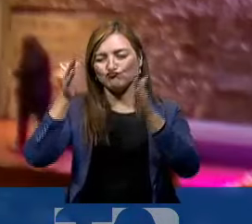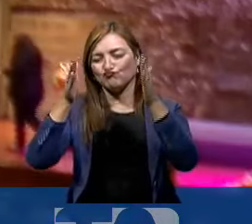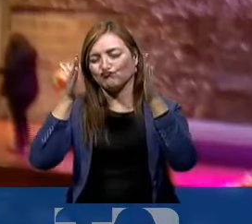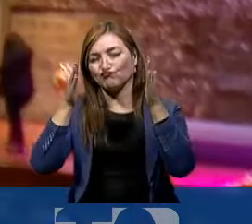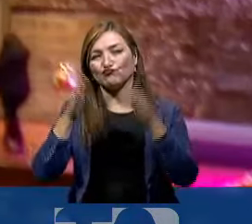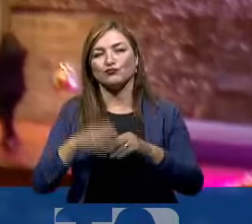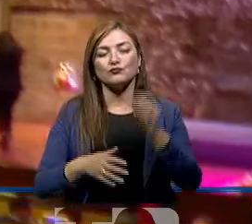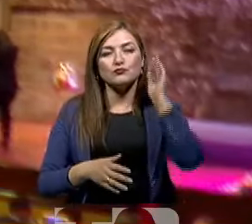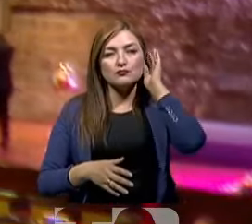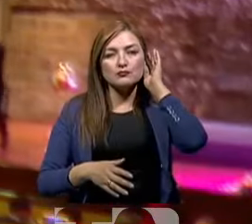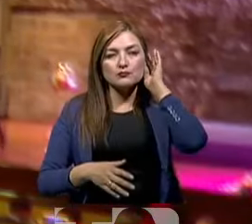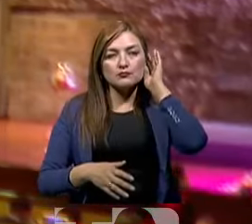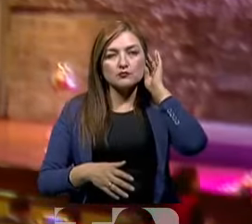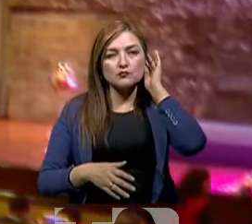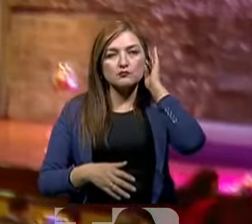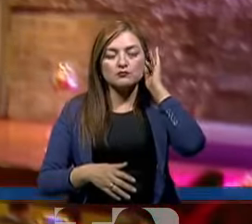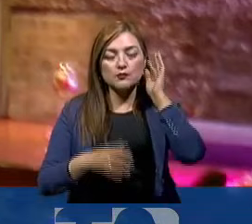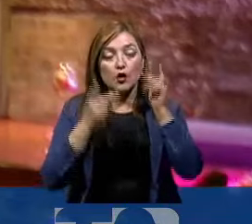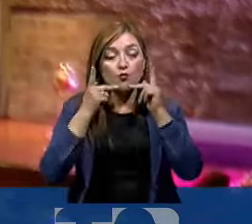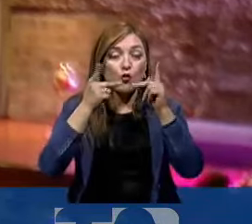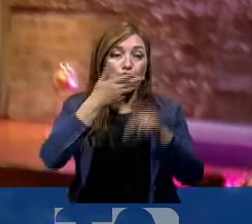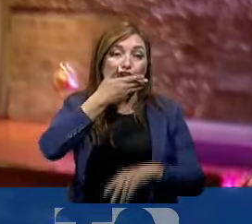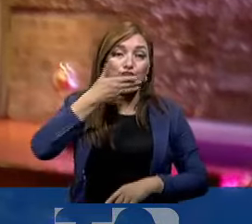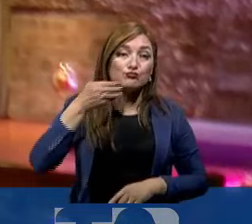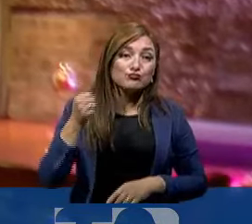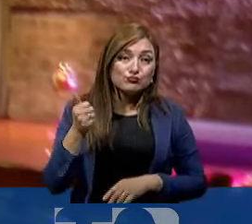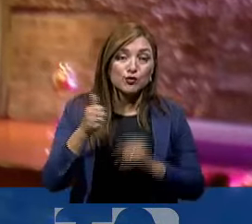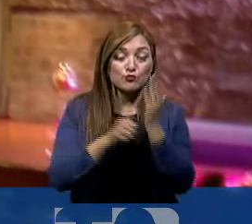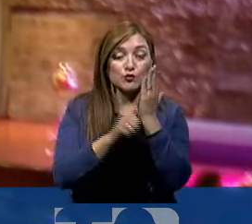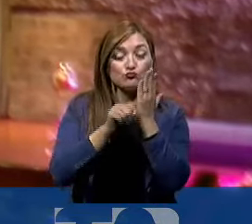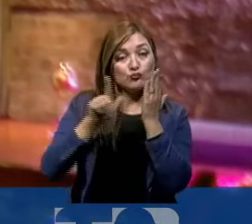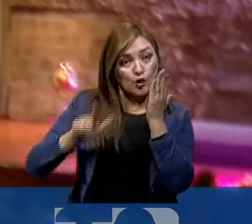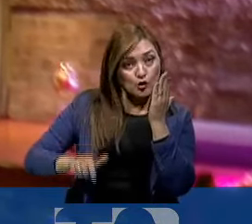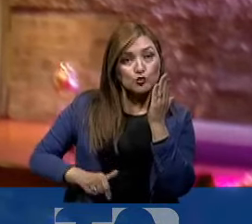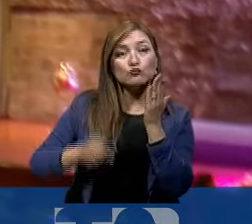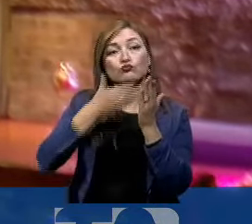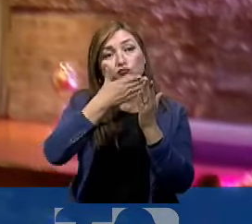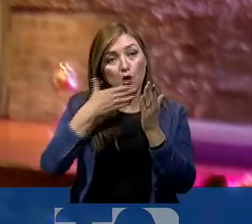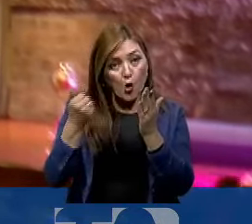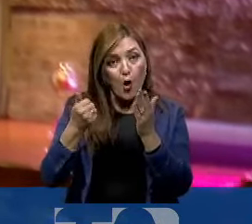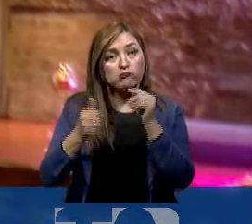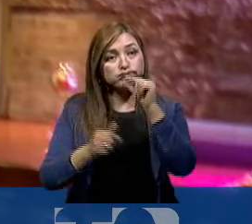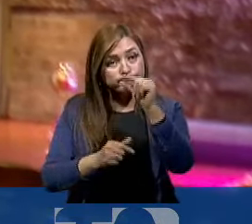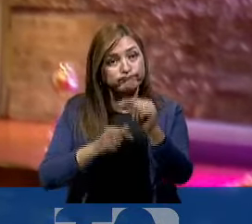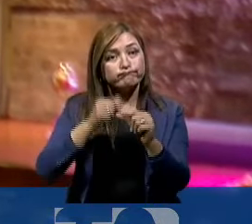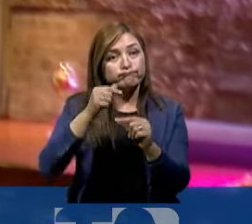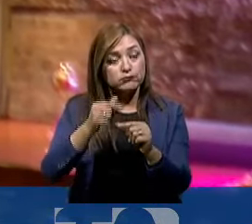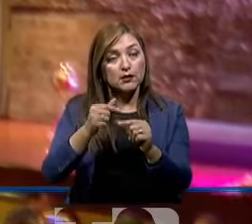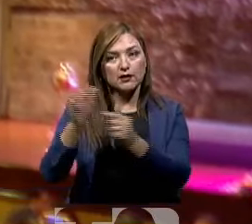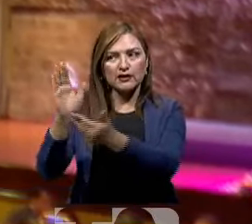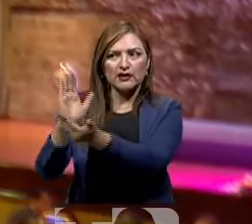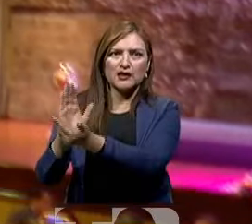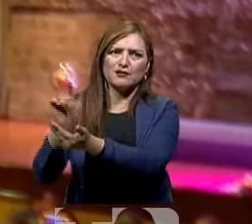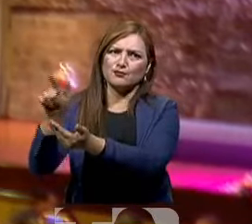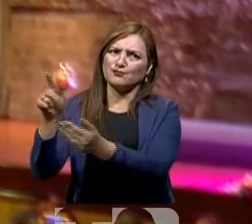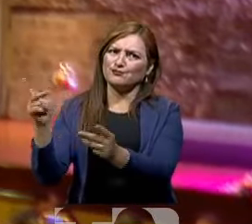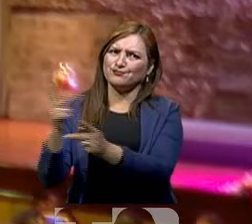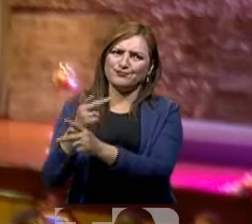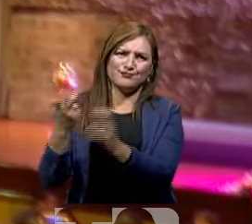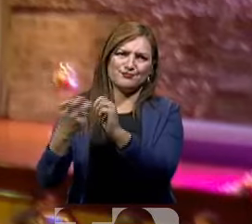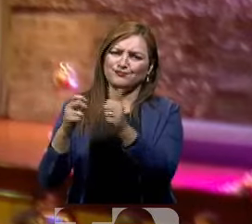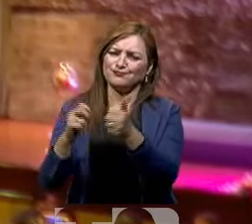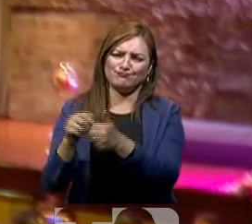sector público ha mejorado, ha habido muchos diálogos con el señor ministro de Salud, ha ido mejorando, no así en el IES, que es el problema más grande